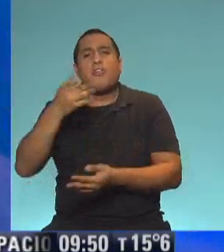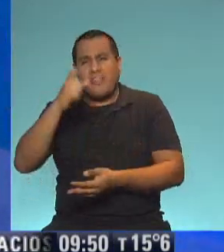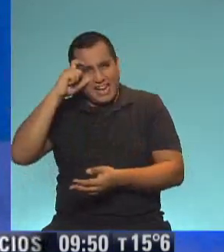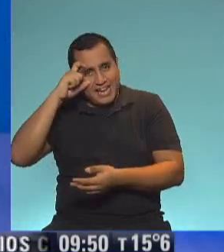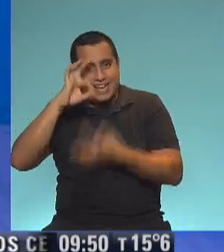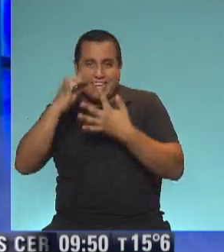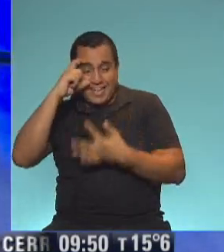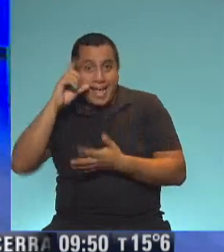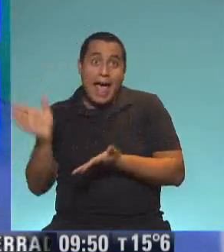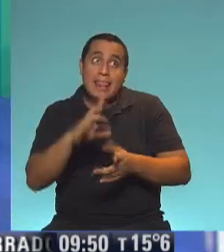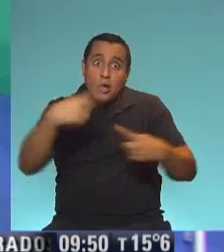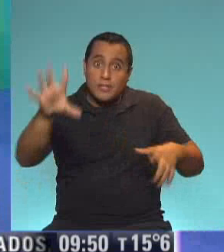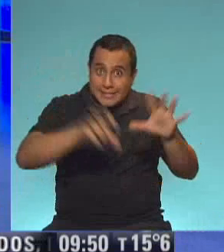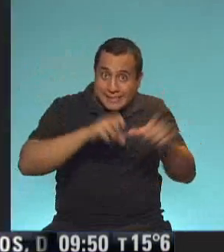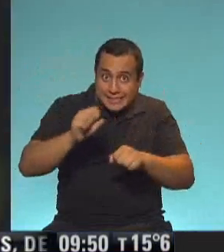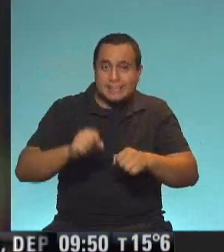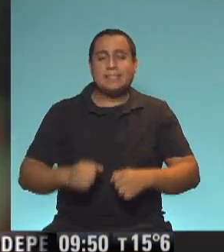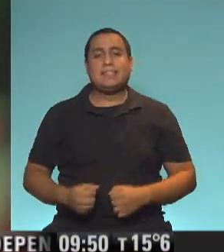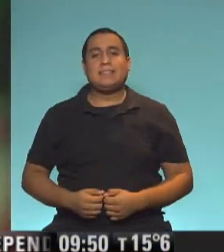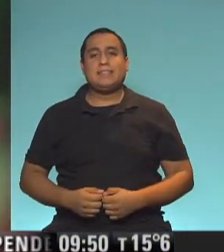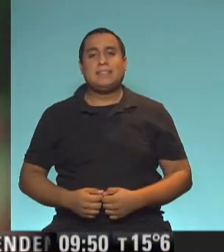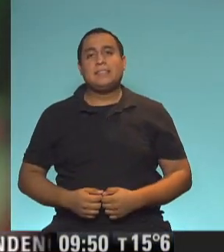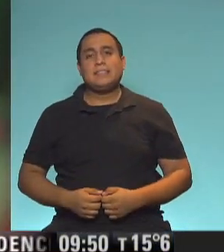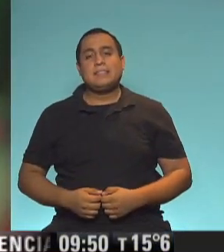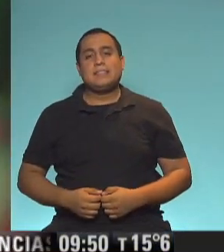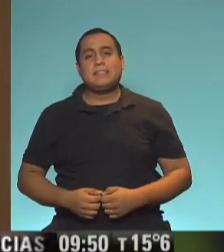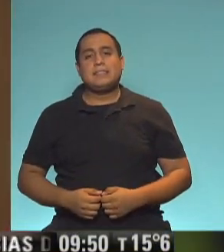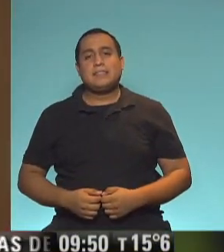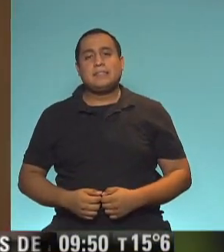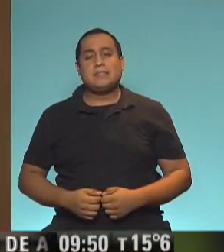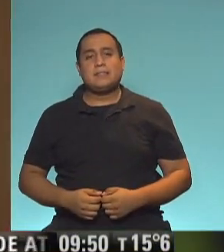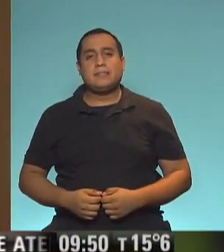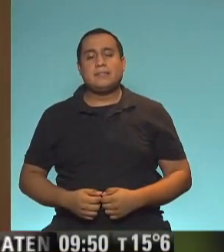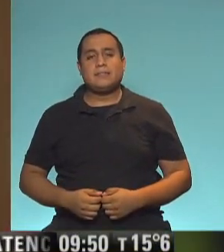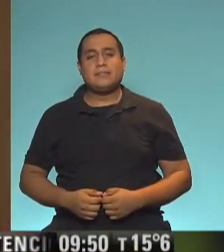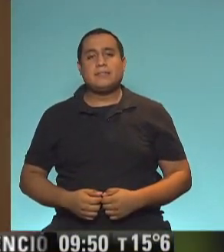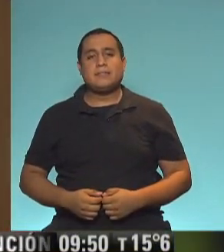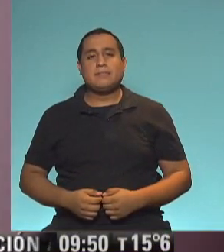Vaya buscando las cosas. Me gusta escucharte.